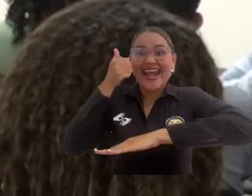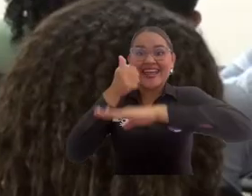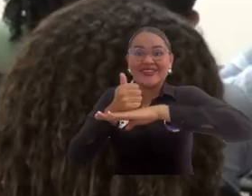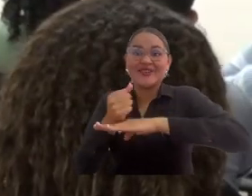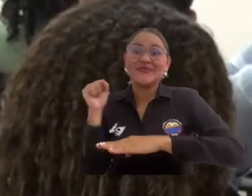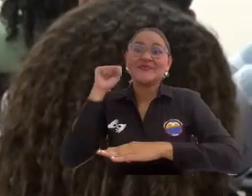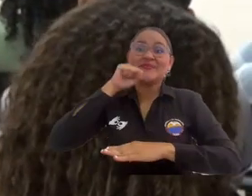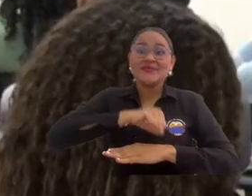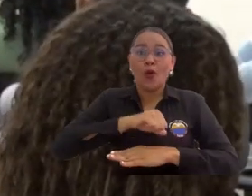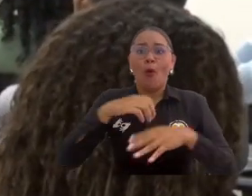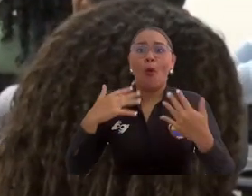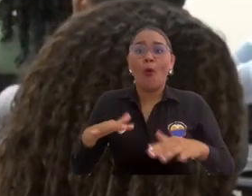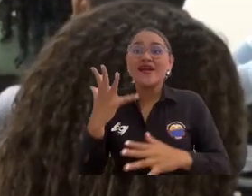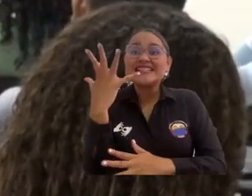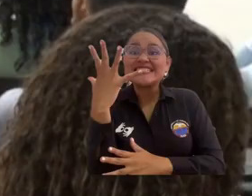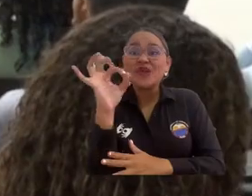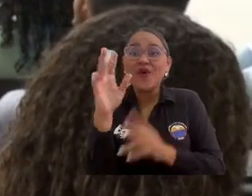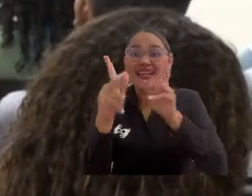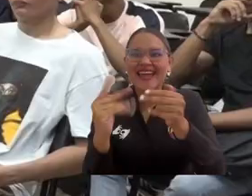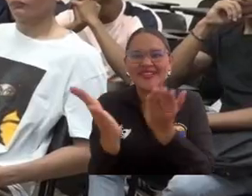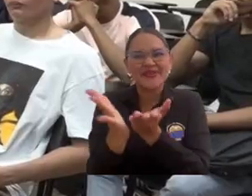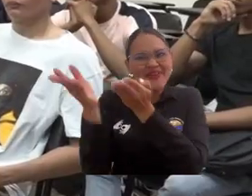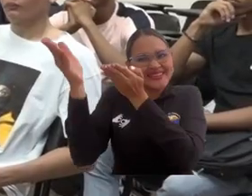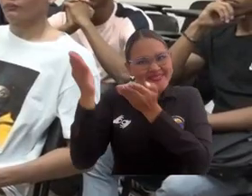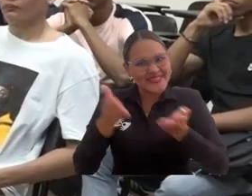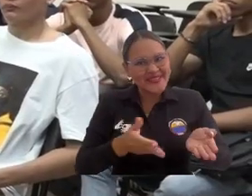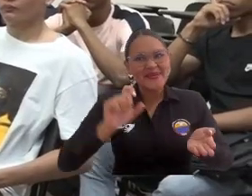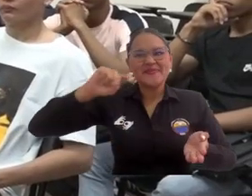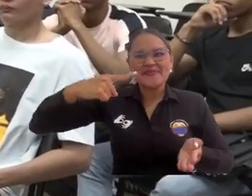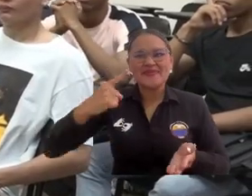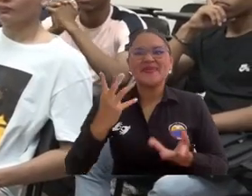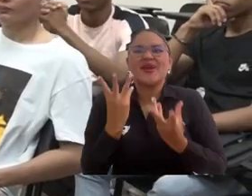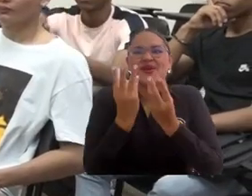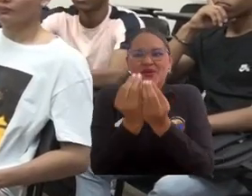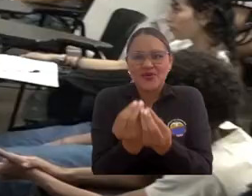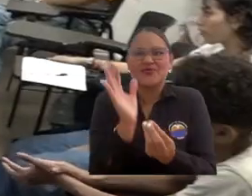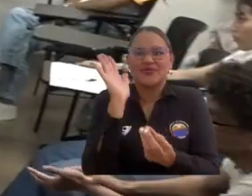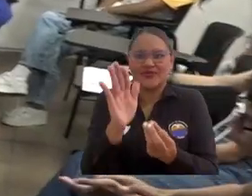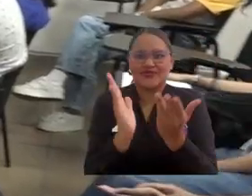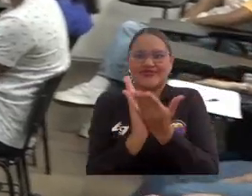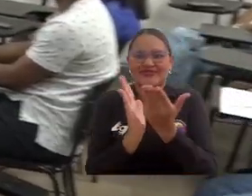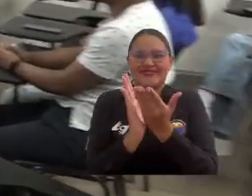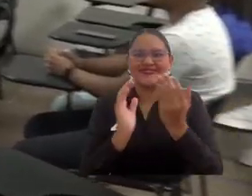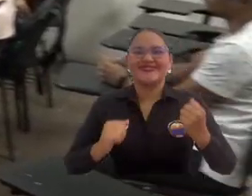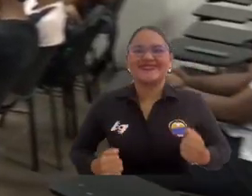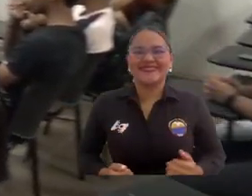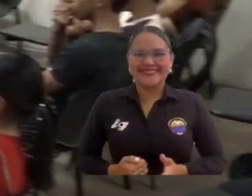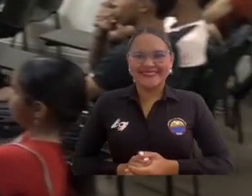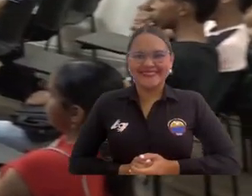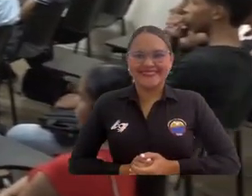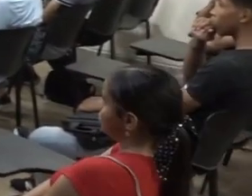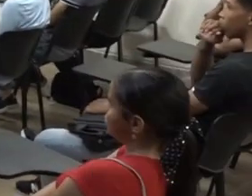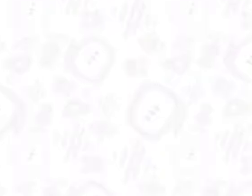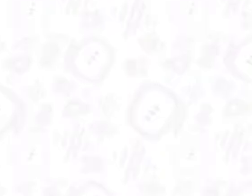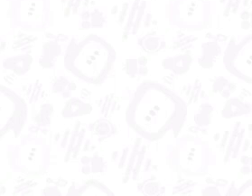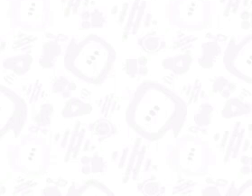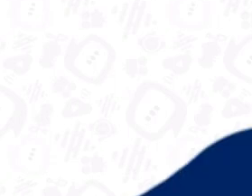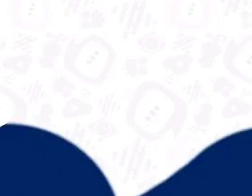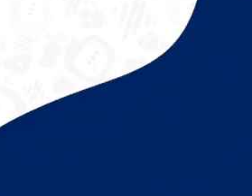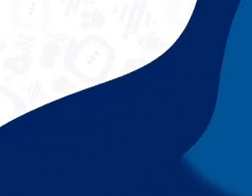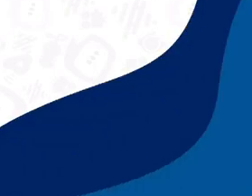rector Pablo Vera Salazar dio la bienvenida a los 50 estudiantes que conforman su primera cohorte.